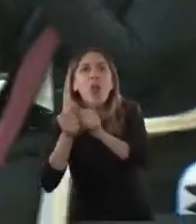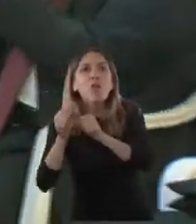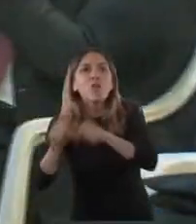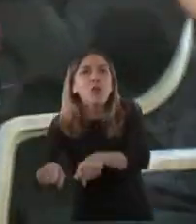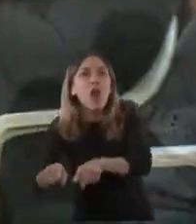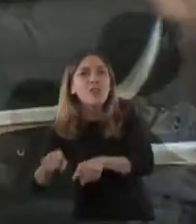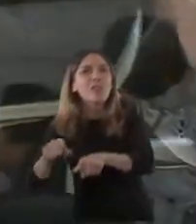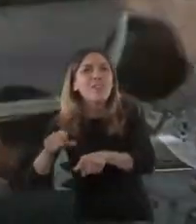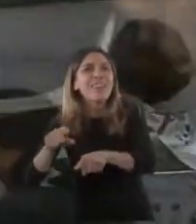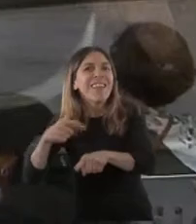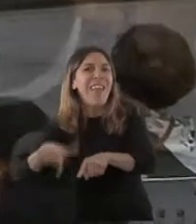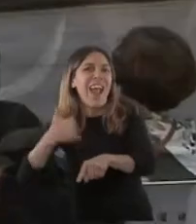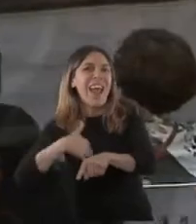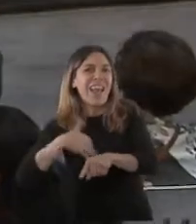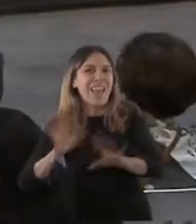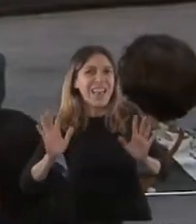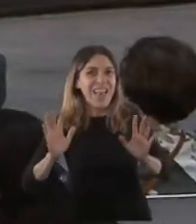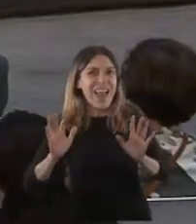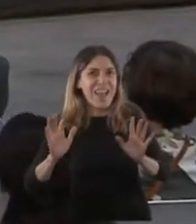Un régimen